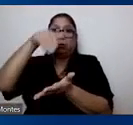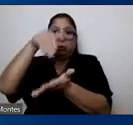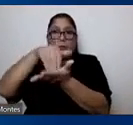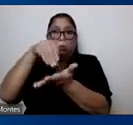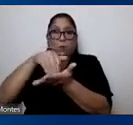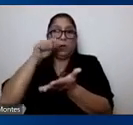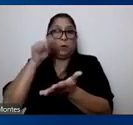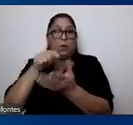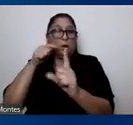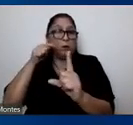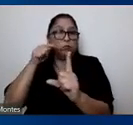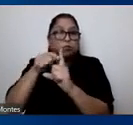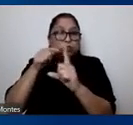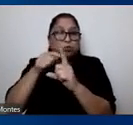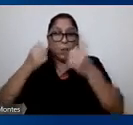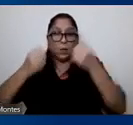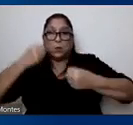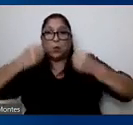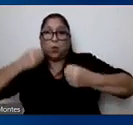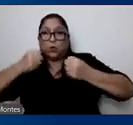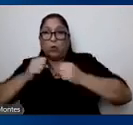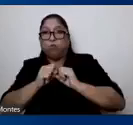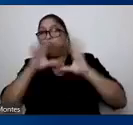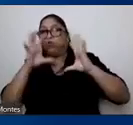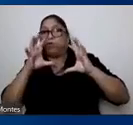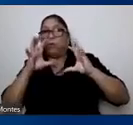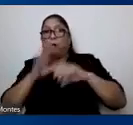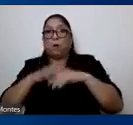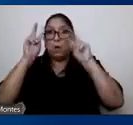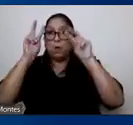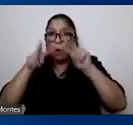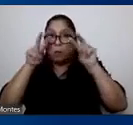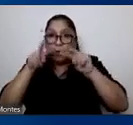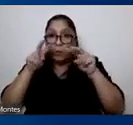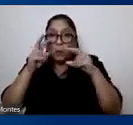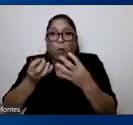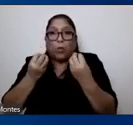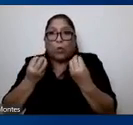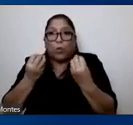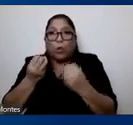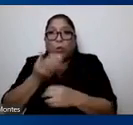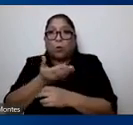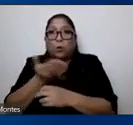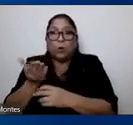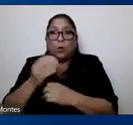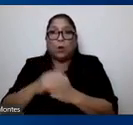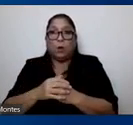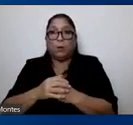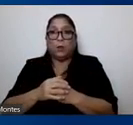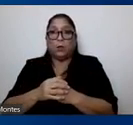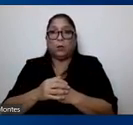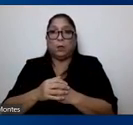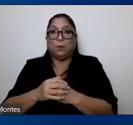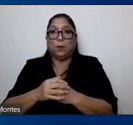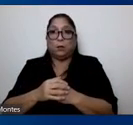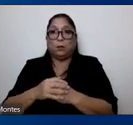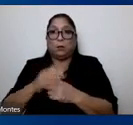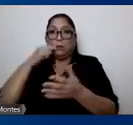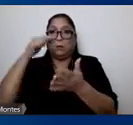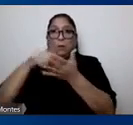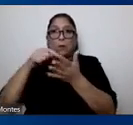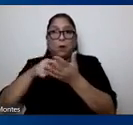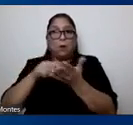de este coche bomba, y aquí podemos ver cómo o cuáles fueron los impactos en tanto las